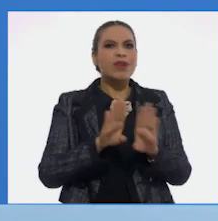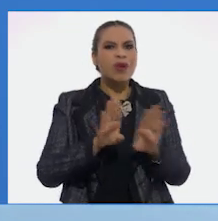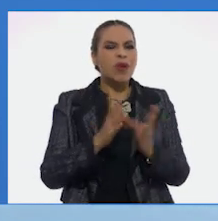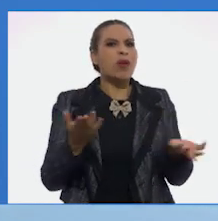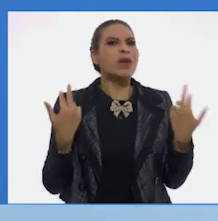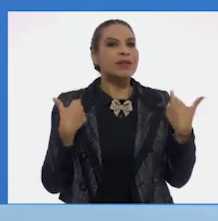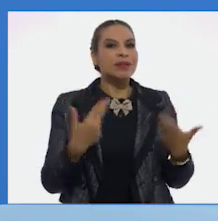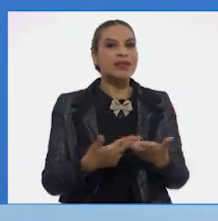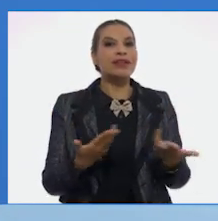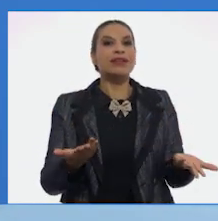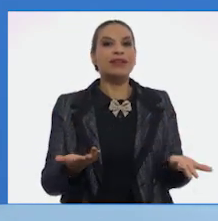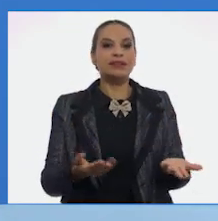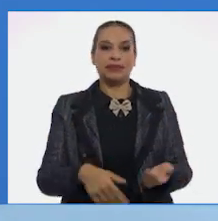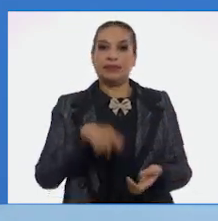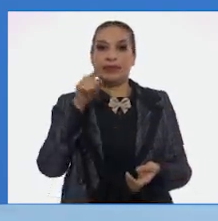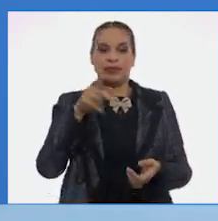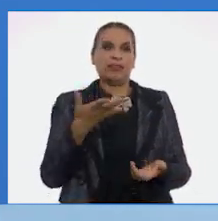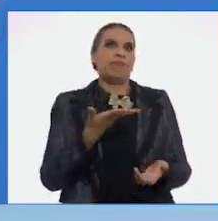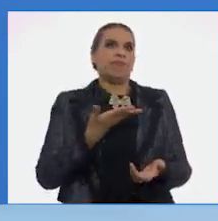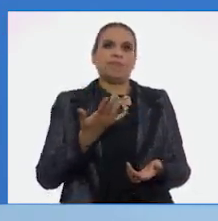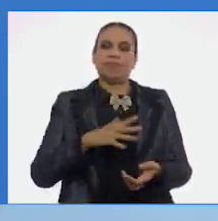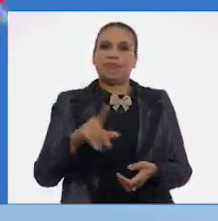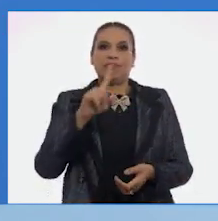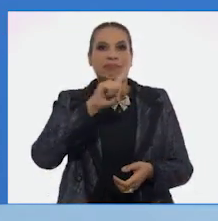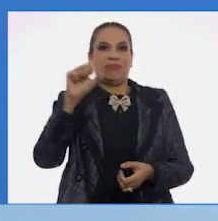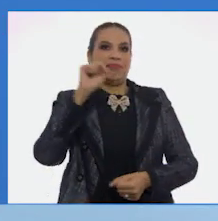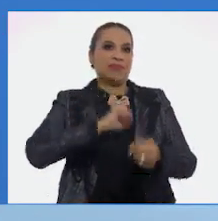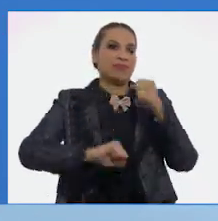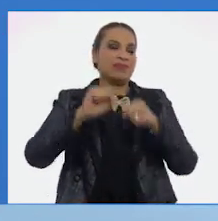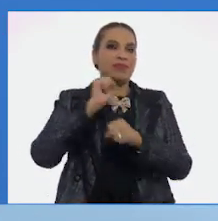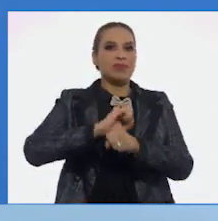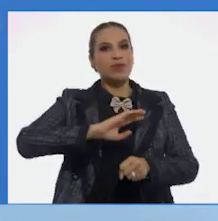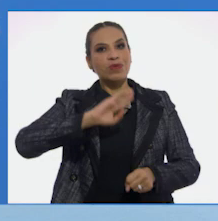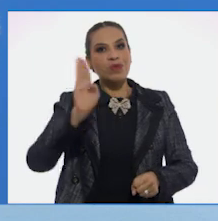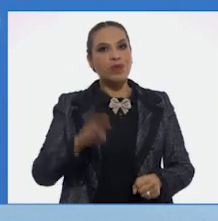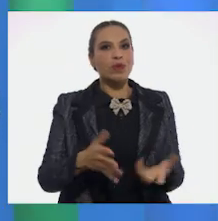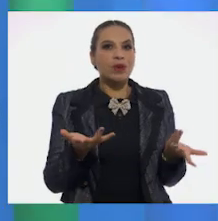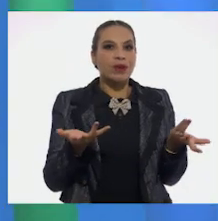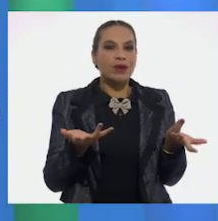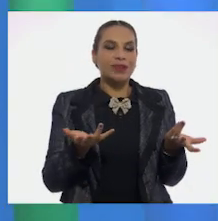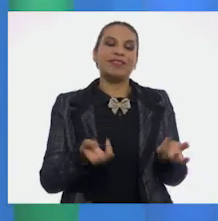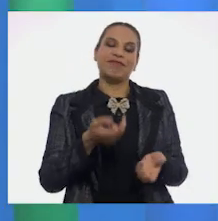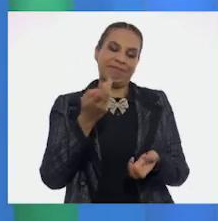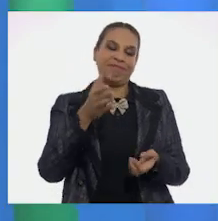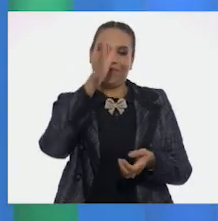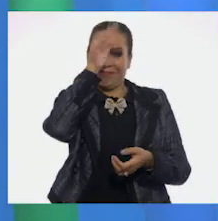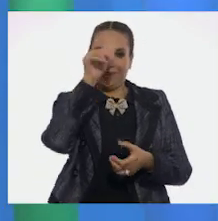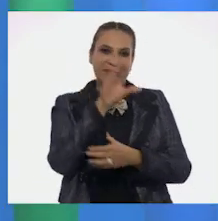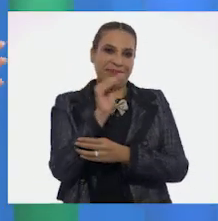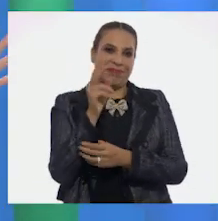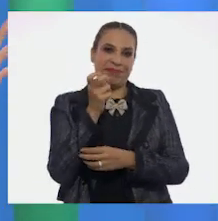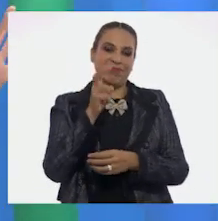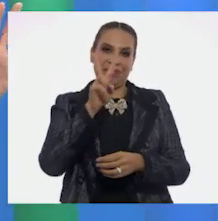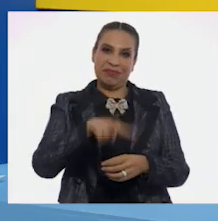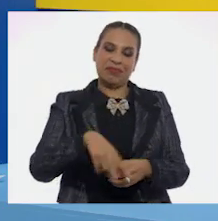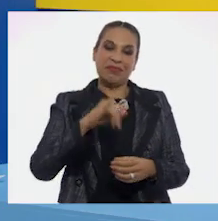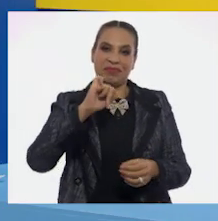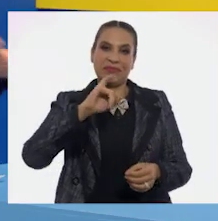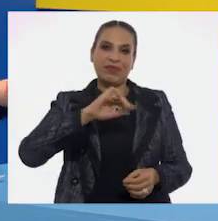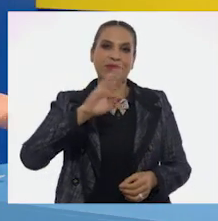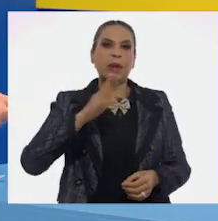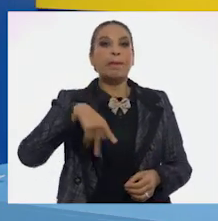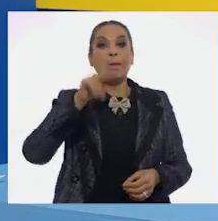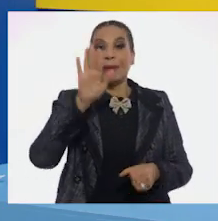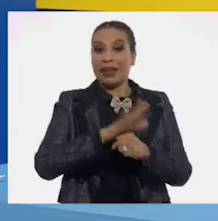¿cómo, maestra? Él debe tener como 100 años que murió. Concuerdo con Ton, eso es cierto. Sí, es verdad,